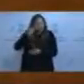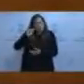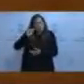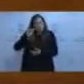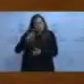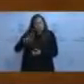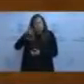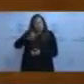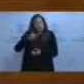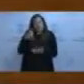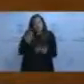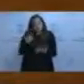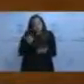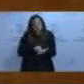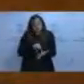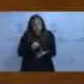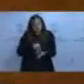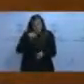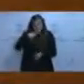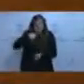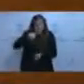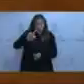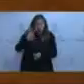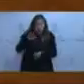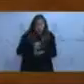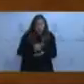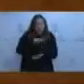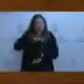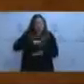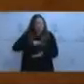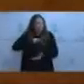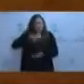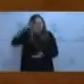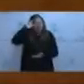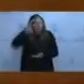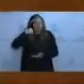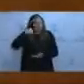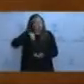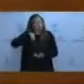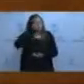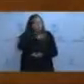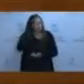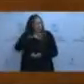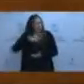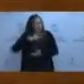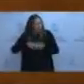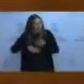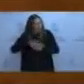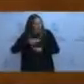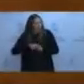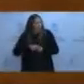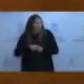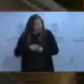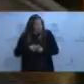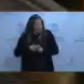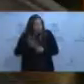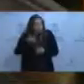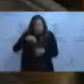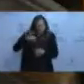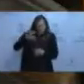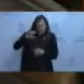decir. ¿Qué capacidad tiene usted de saber lo que hago o dejo de hacer en mi intimidad? Es una suerte, ¿eh?